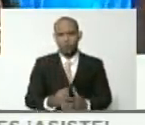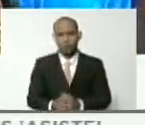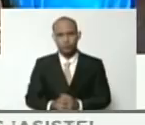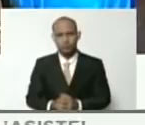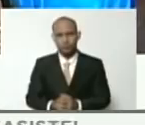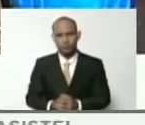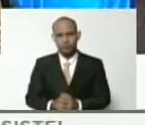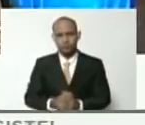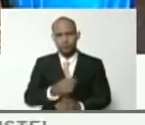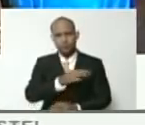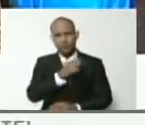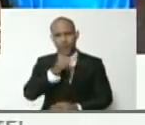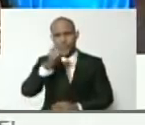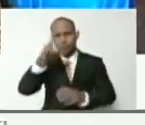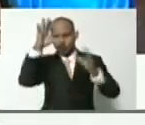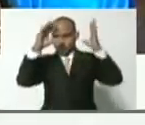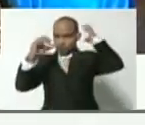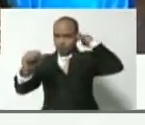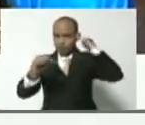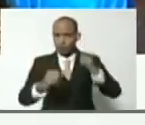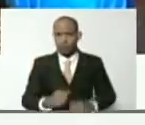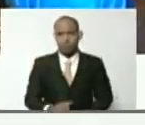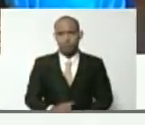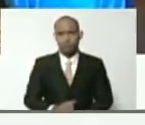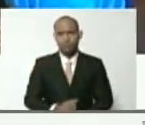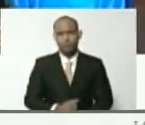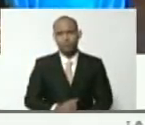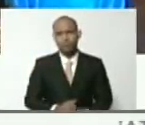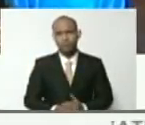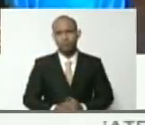Señor embajador Hap,